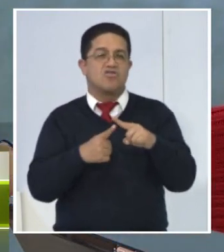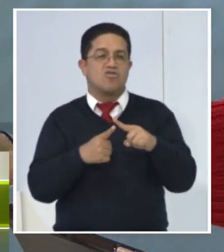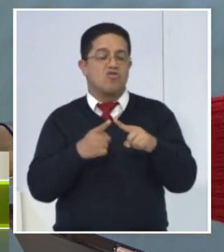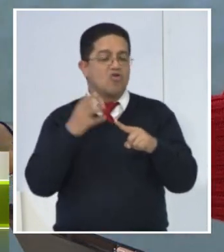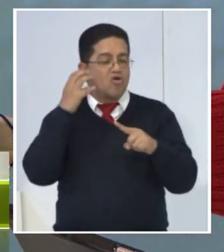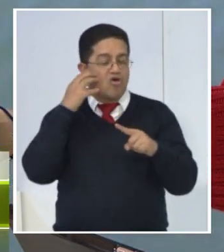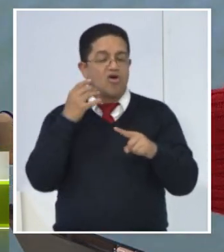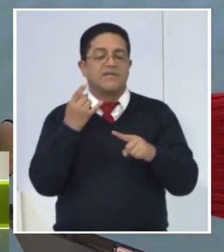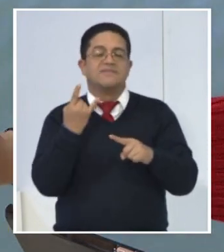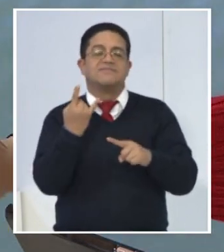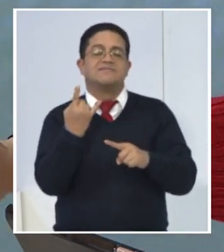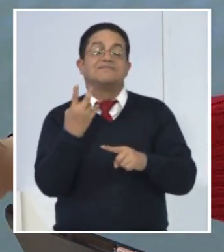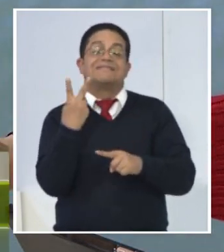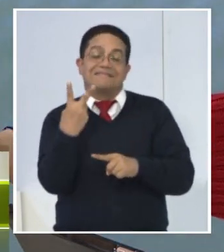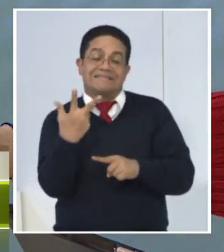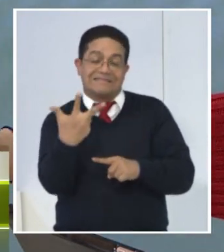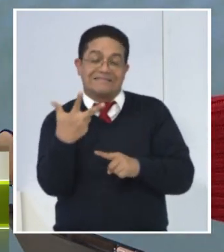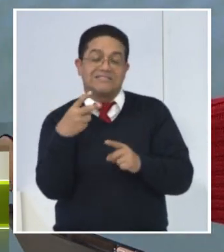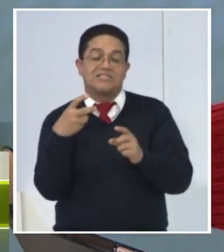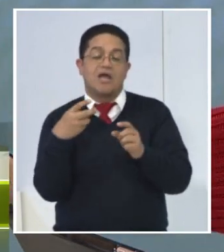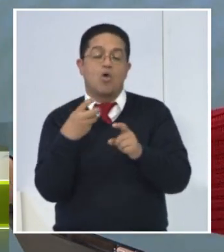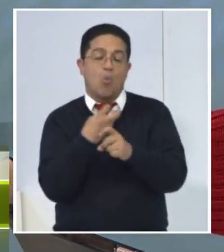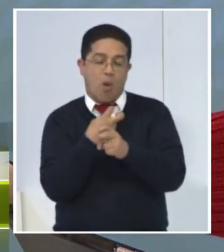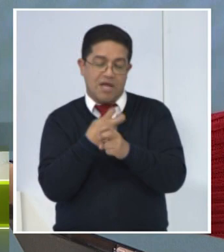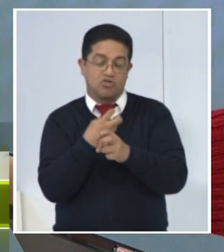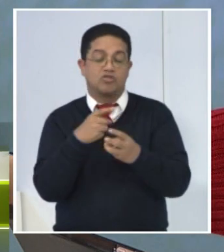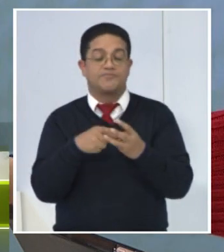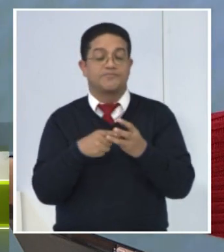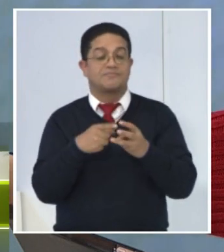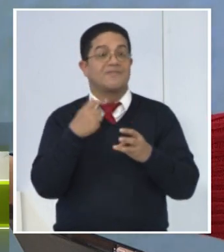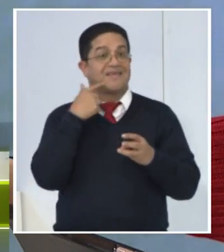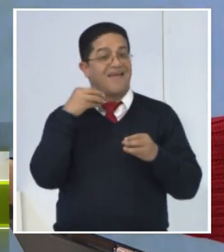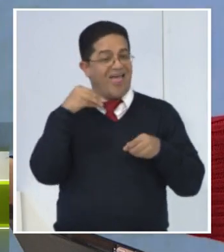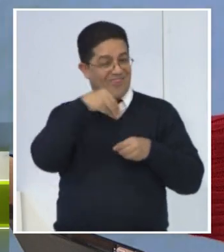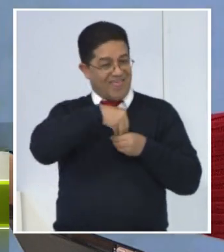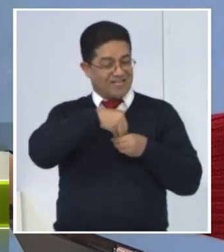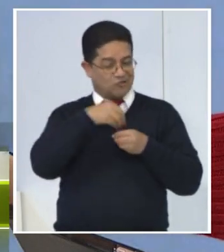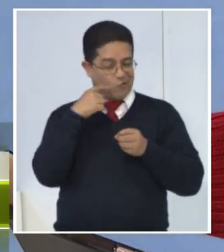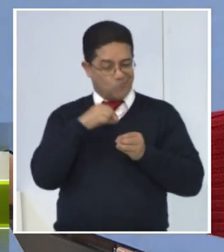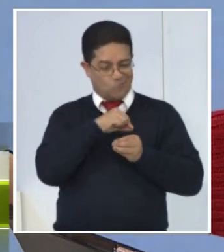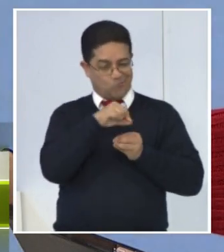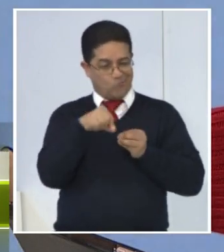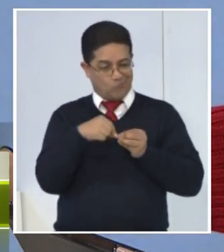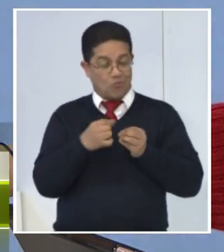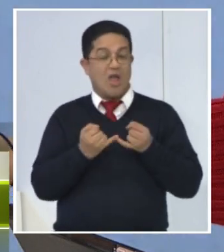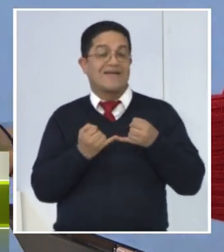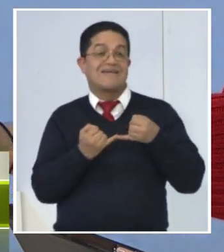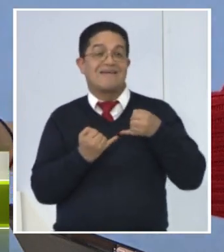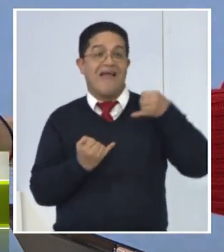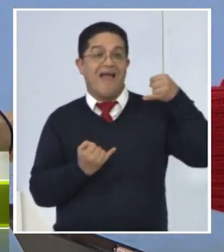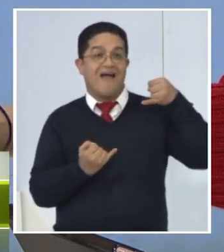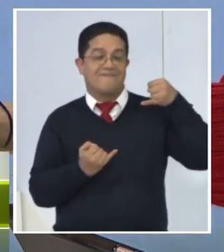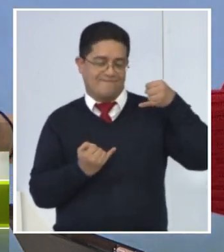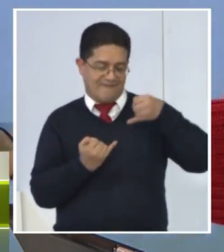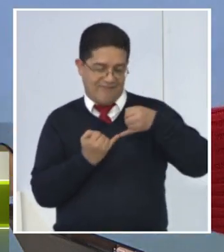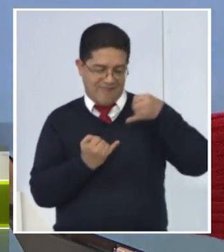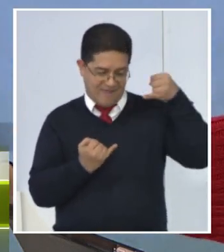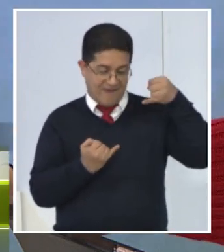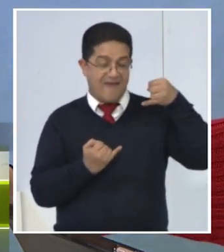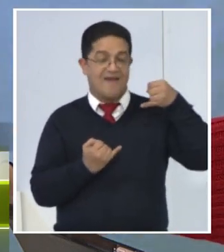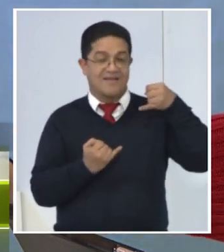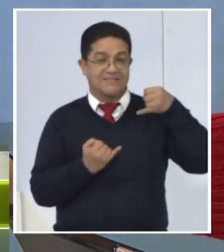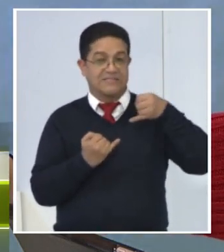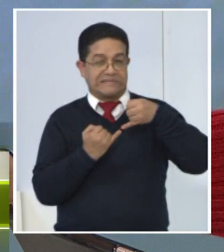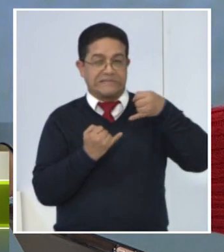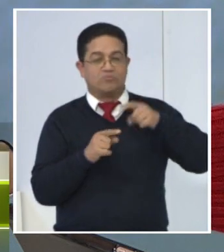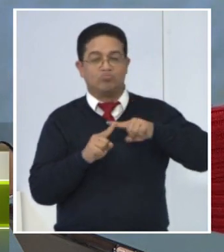los tres huesecillos, y el oído interno, que es como una computadora que procesa a través de un cable, que es el nervio auditivo, y lo